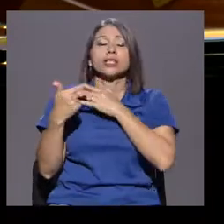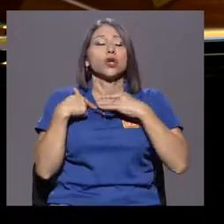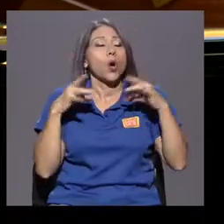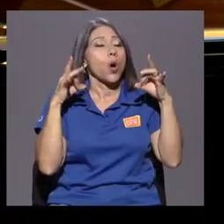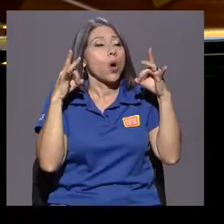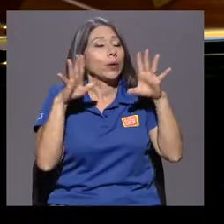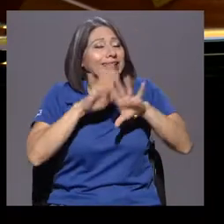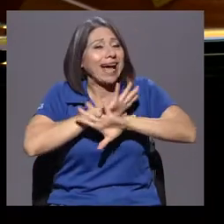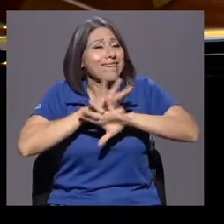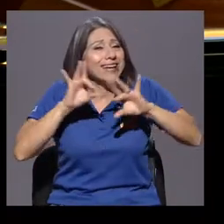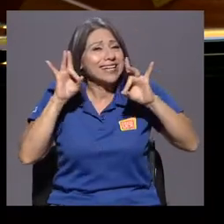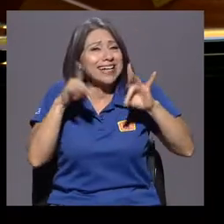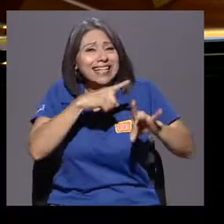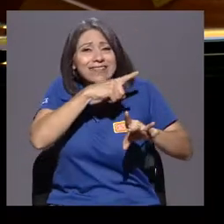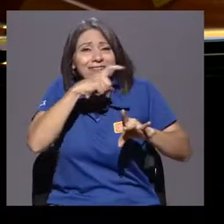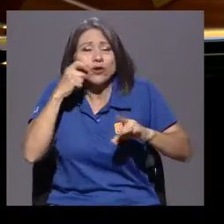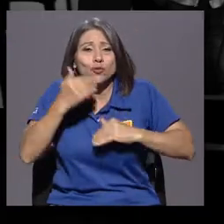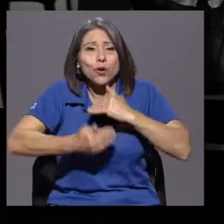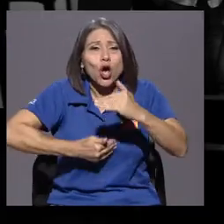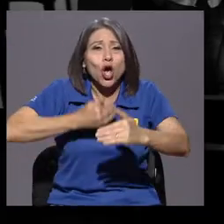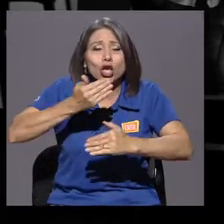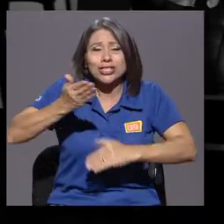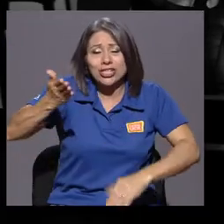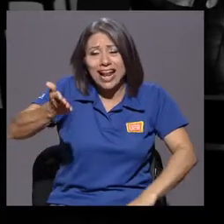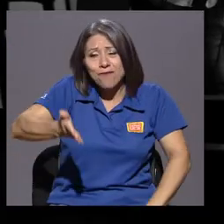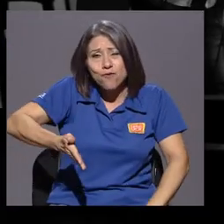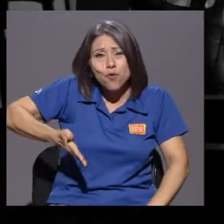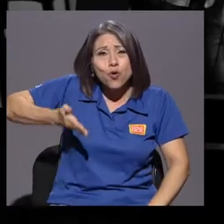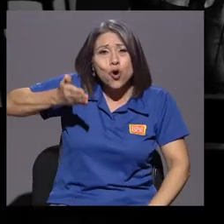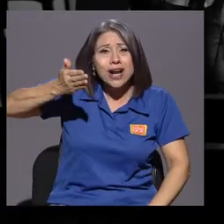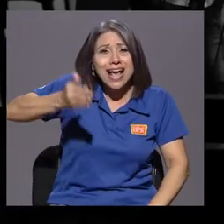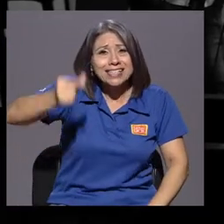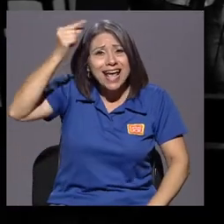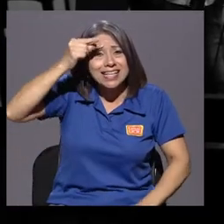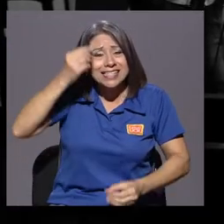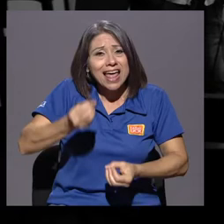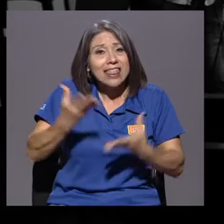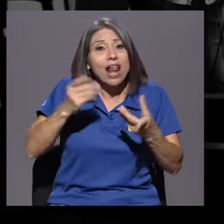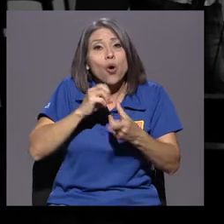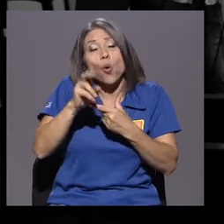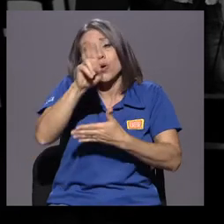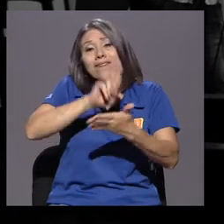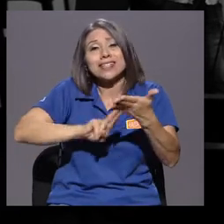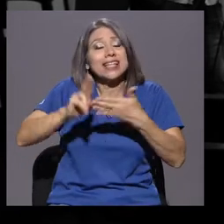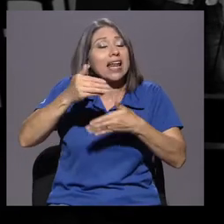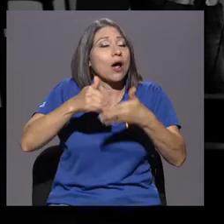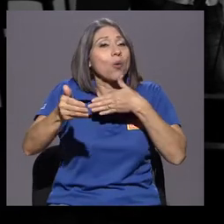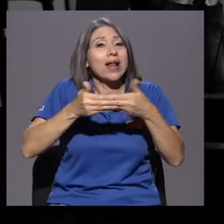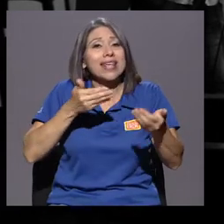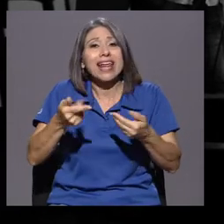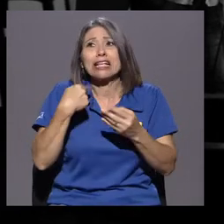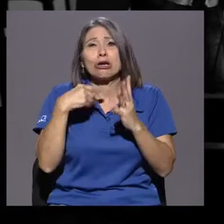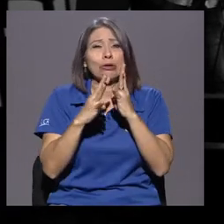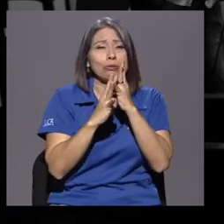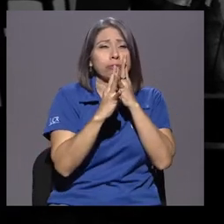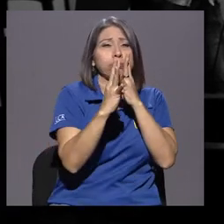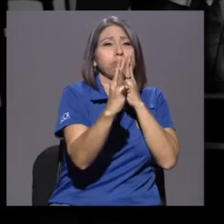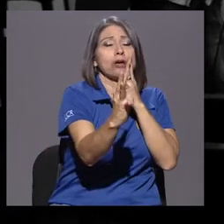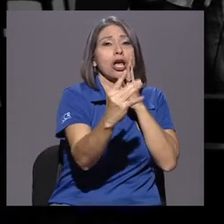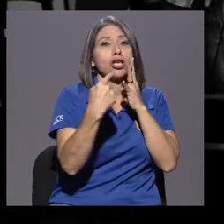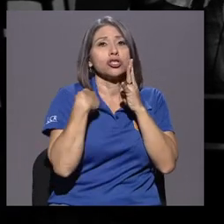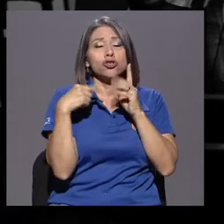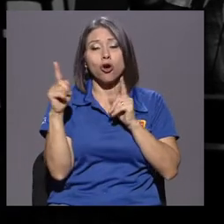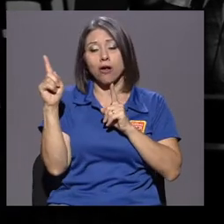burocracia estatal o universitario de cualquier orden yo me jugaba pasivamente me dedicaba a repetirme